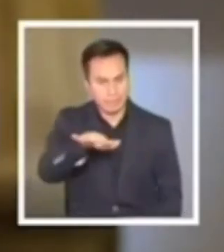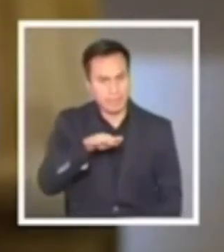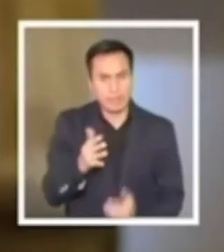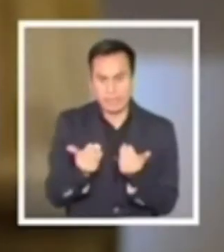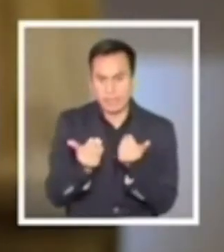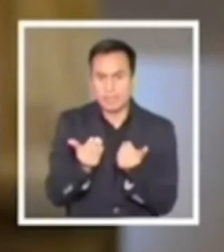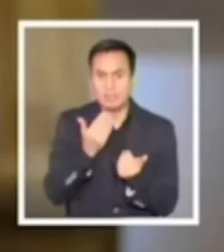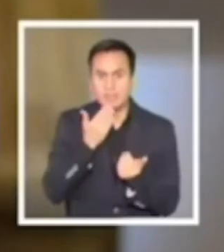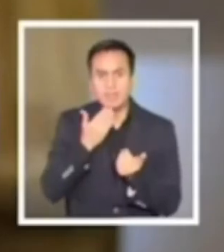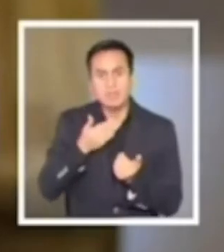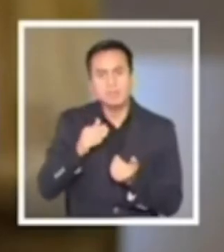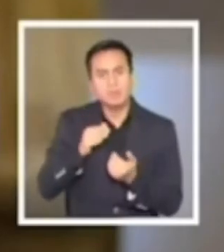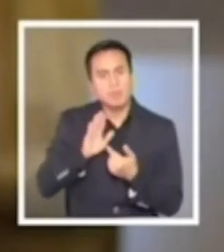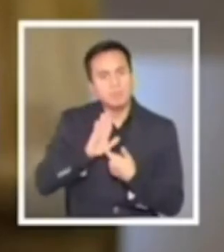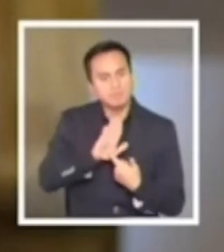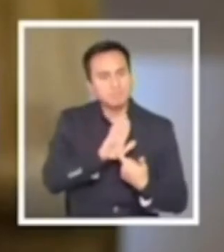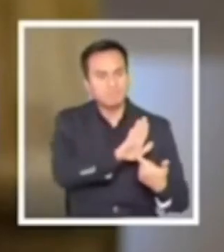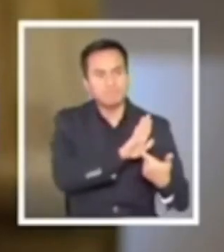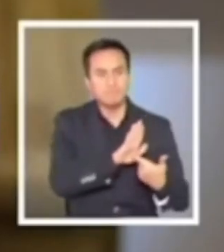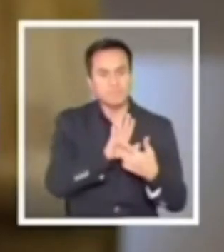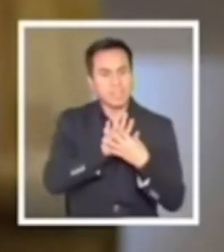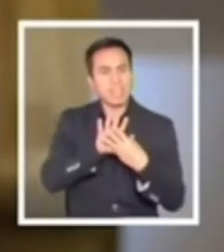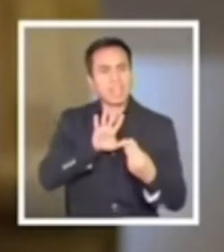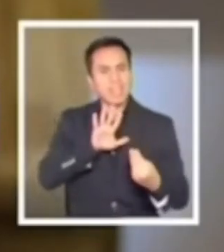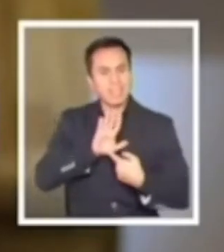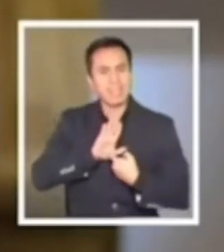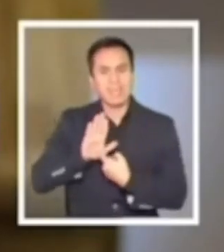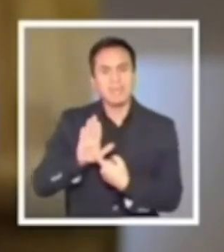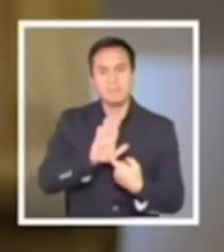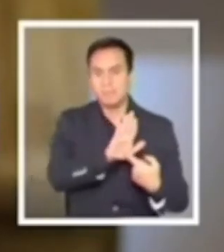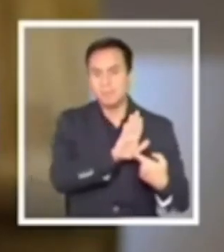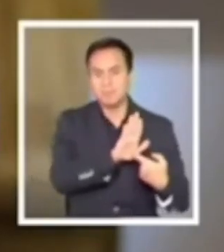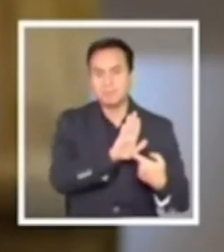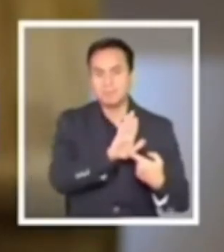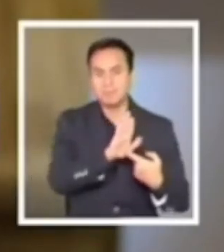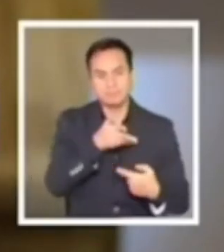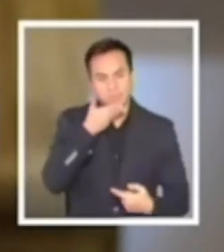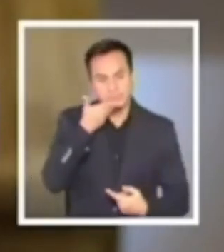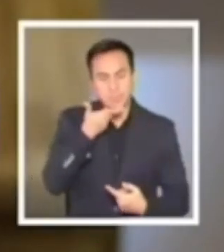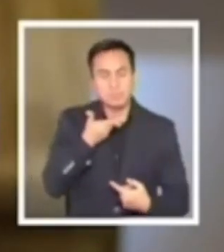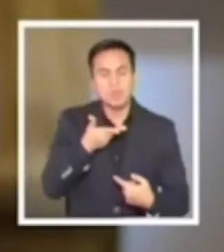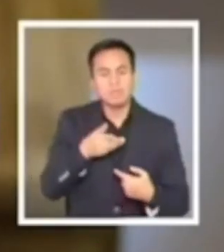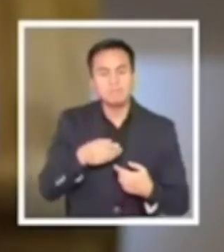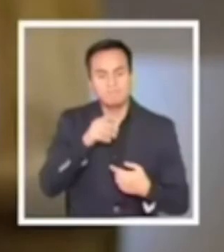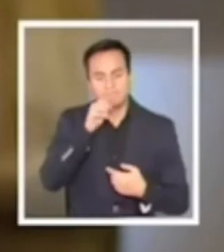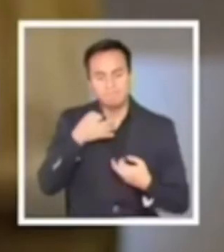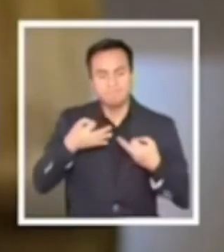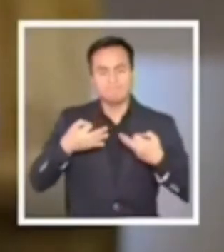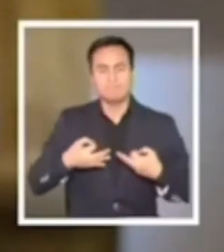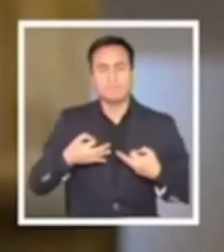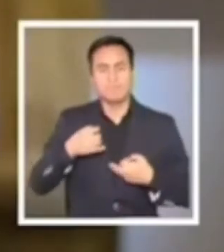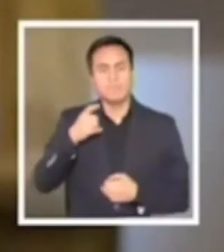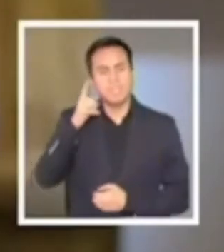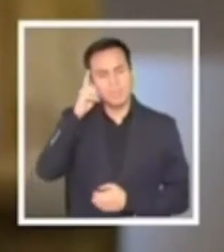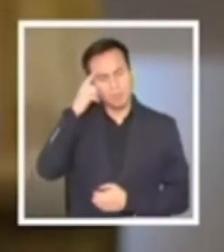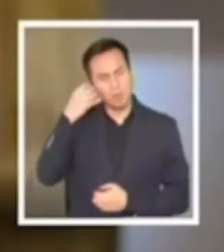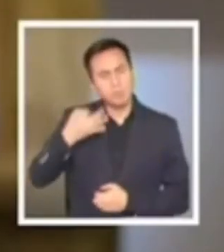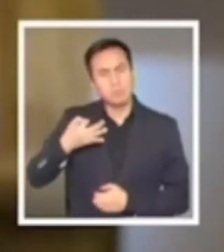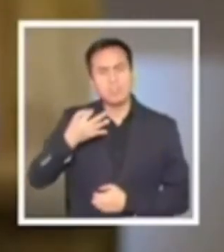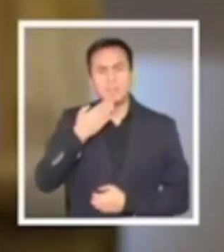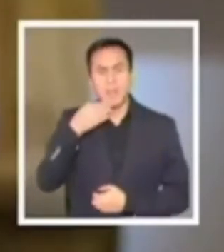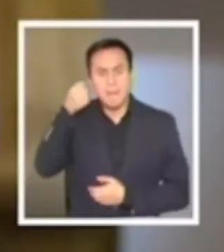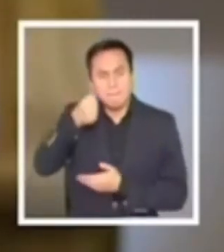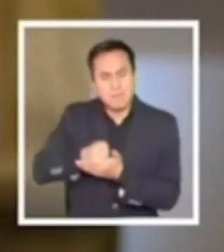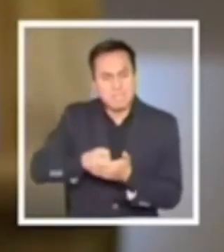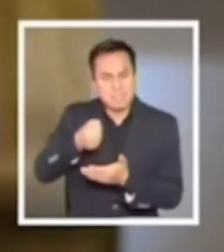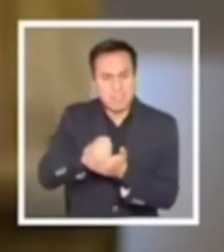doctor Salvador Allende, una situación que confiesa lo impactó muchísimo y marcó para toda su vida. Dijo